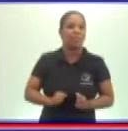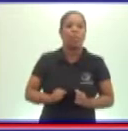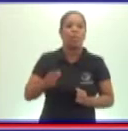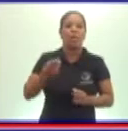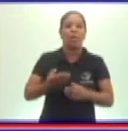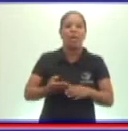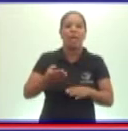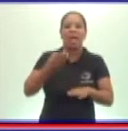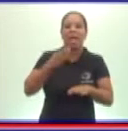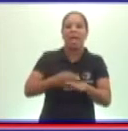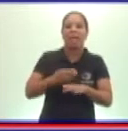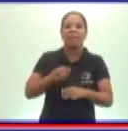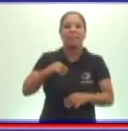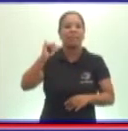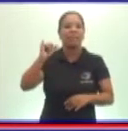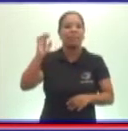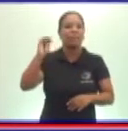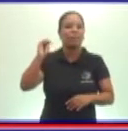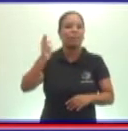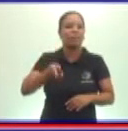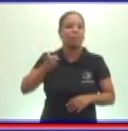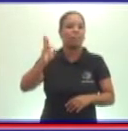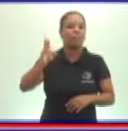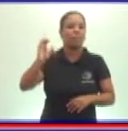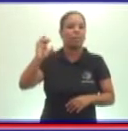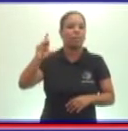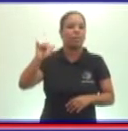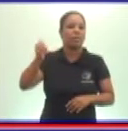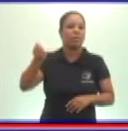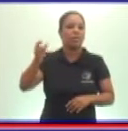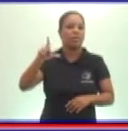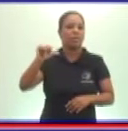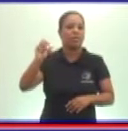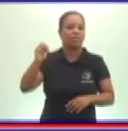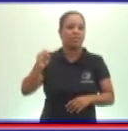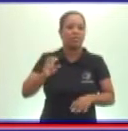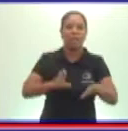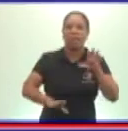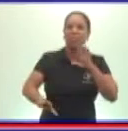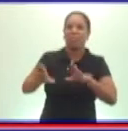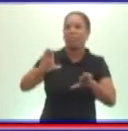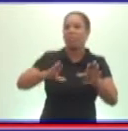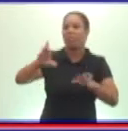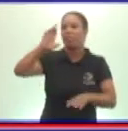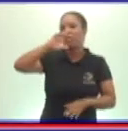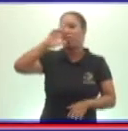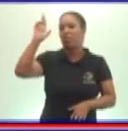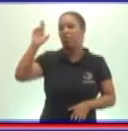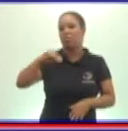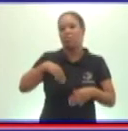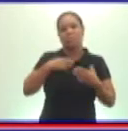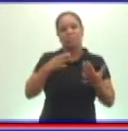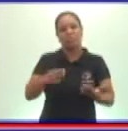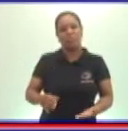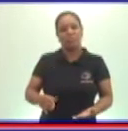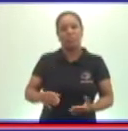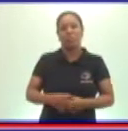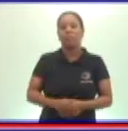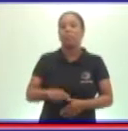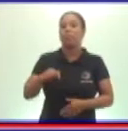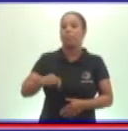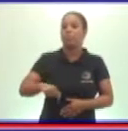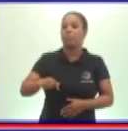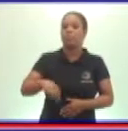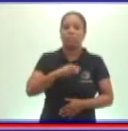sencillamente pagó con su vida el defender la revolución. Estos son elementos en sentido general que revelan